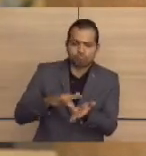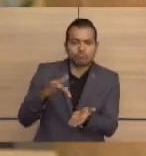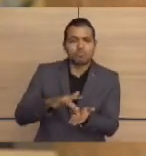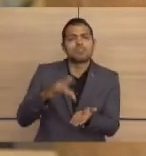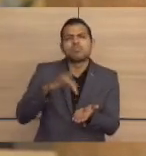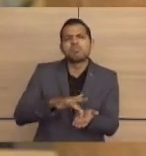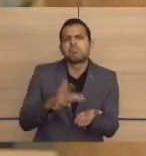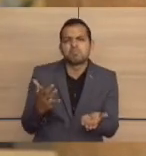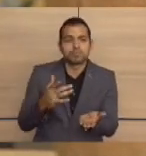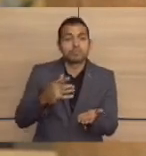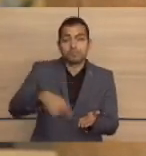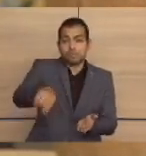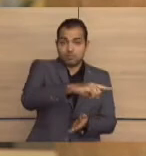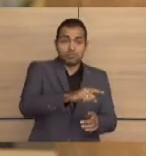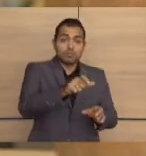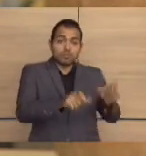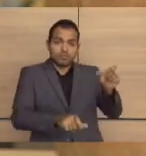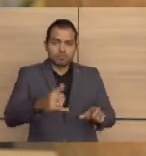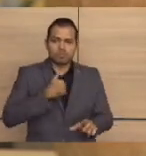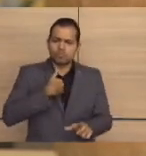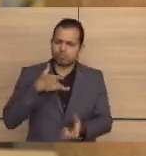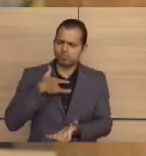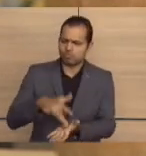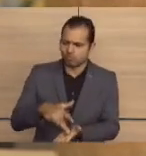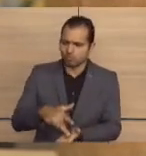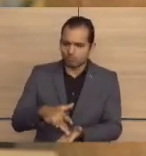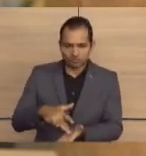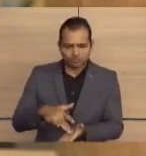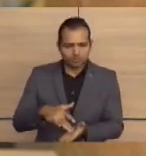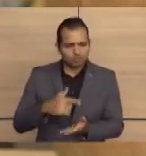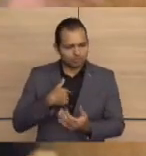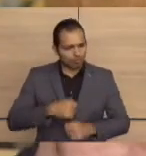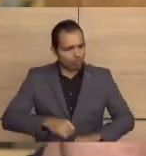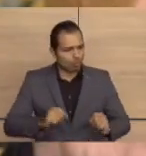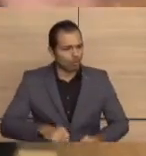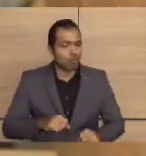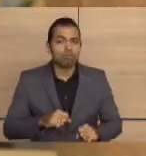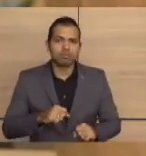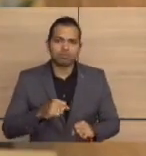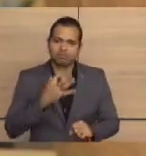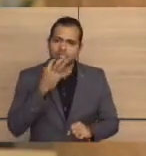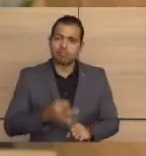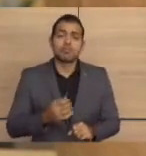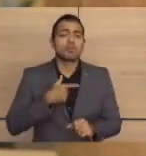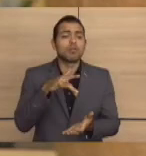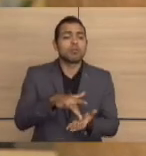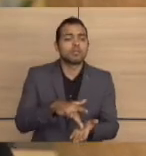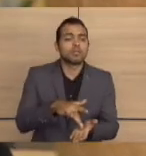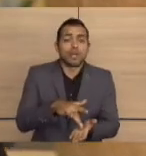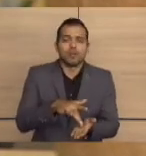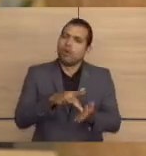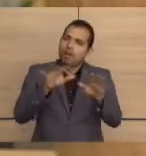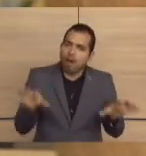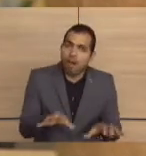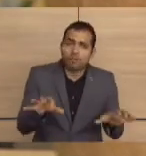mismos. Pero además de esto, que no se queden las cosas solamente en palabras, que vayamos de la participación a la acción, que las cosas que estamos